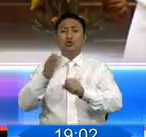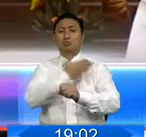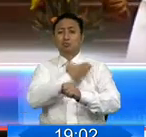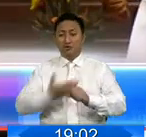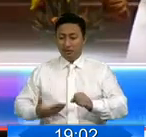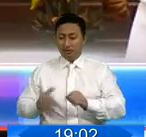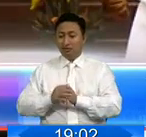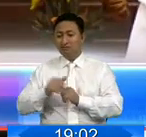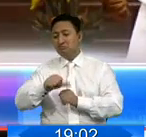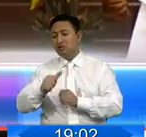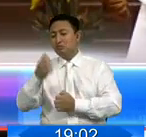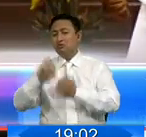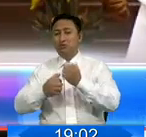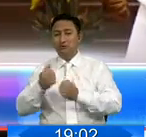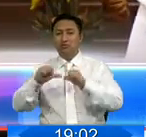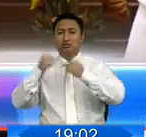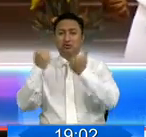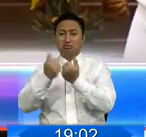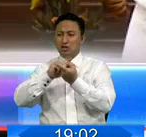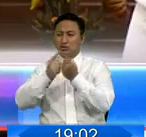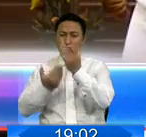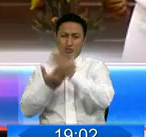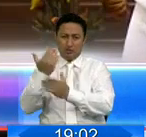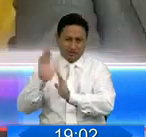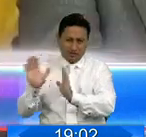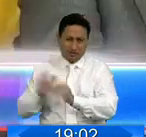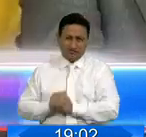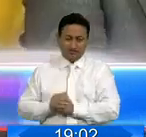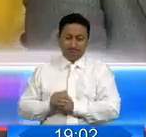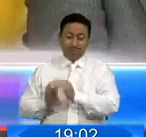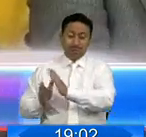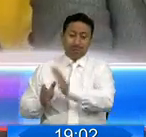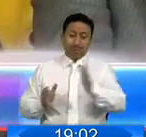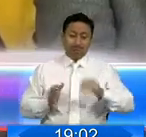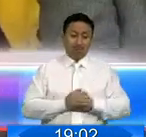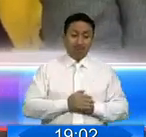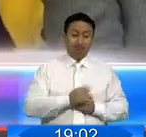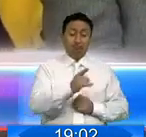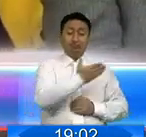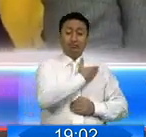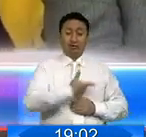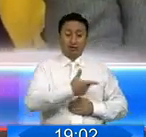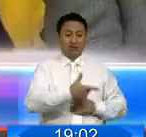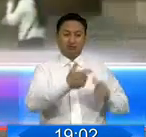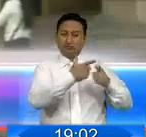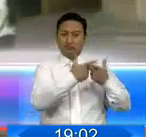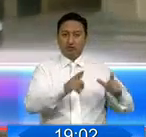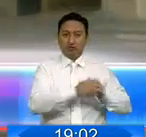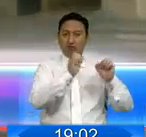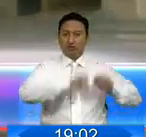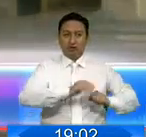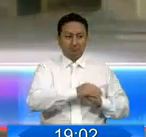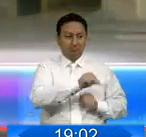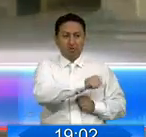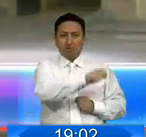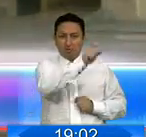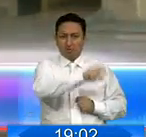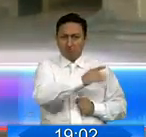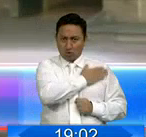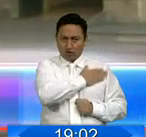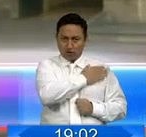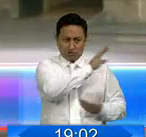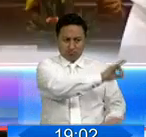presidente o de grave conmoción interna. Y que su paso al costado busca darle al presidente libertad para que pueda escoger a alguien de su confianza para